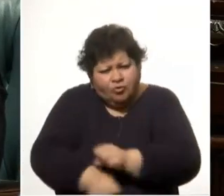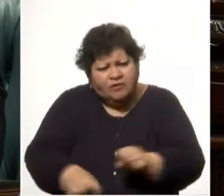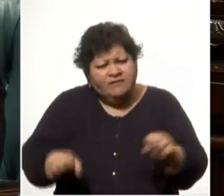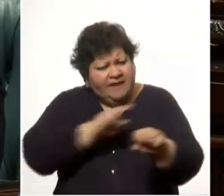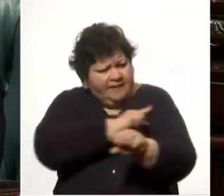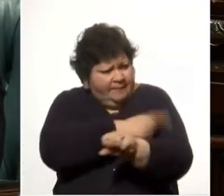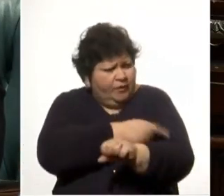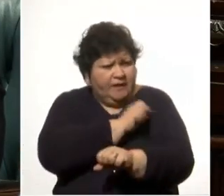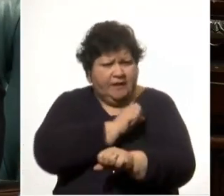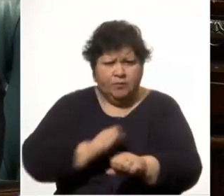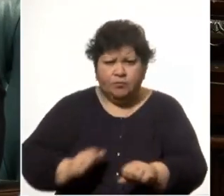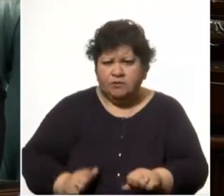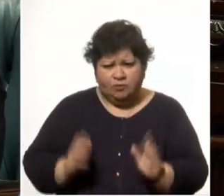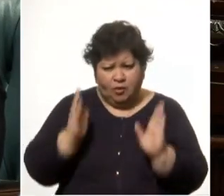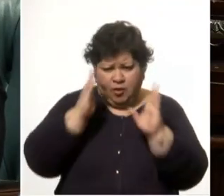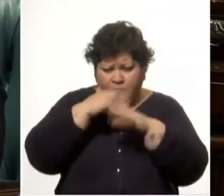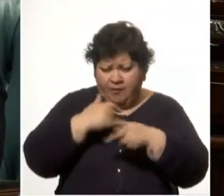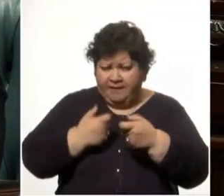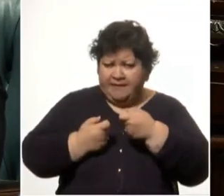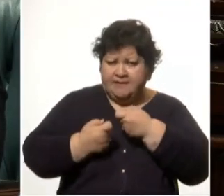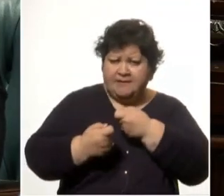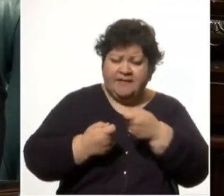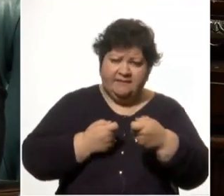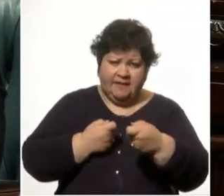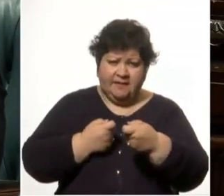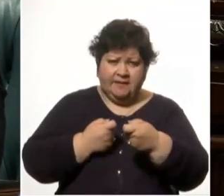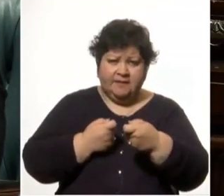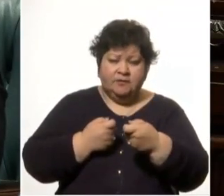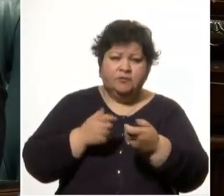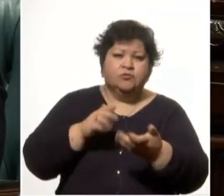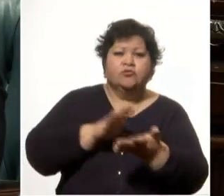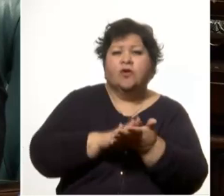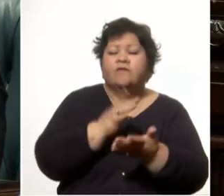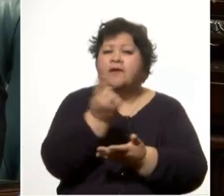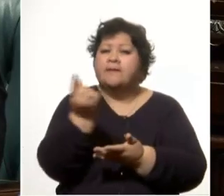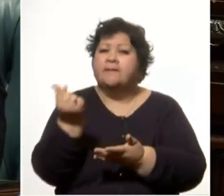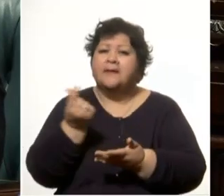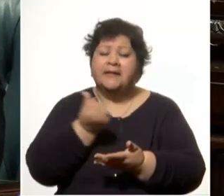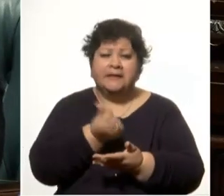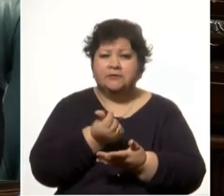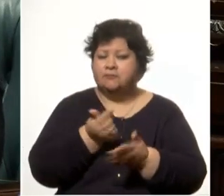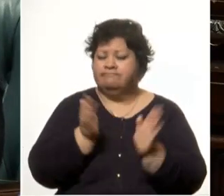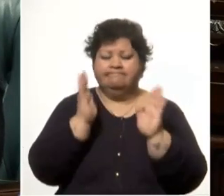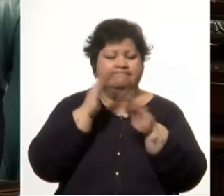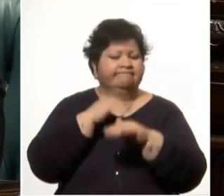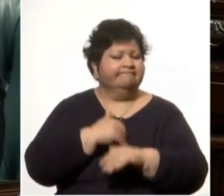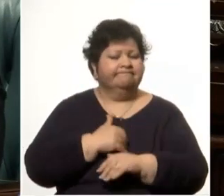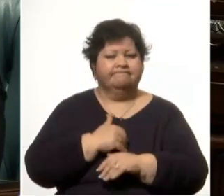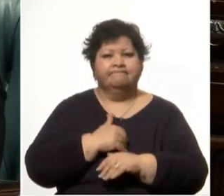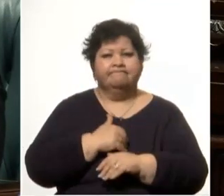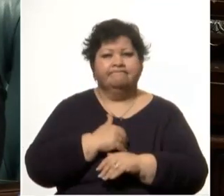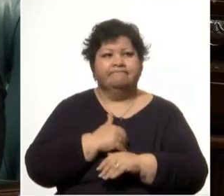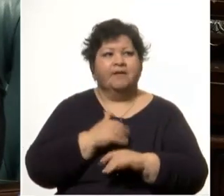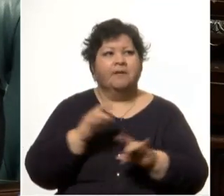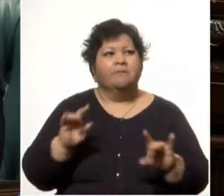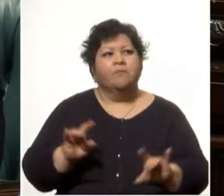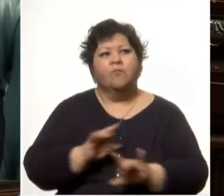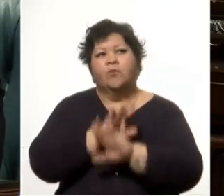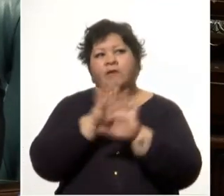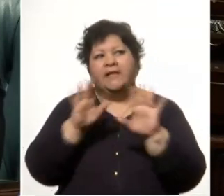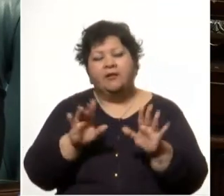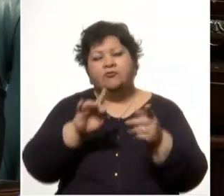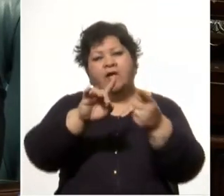Ejecutivo de incidir en materia de fijación de tarifas. Fue muy claro. El acuerdo